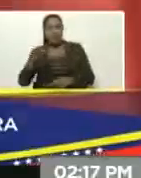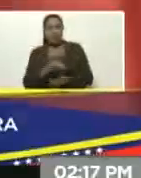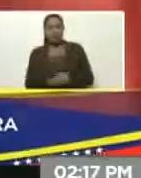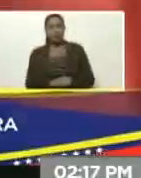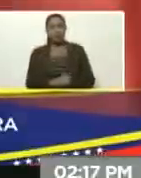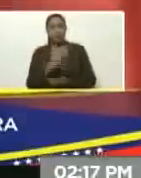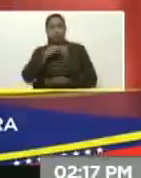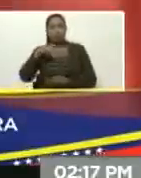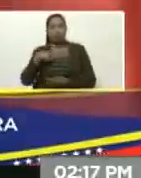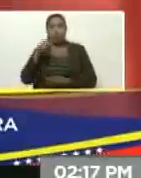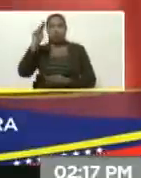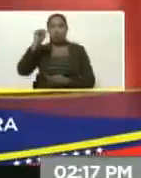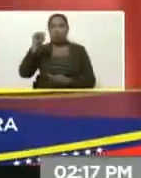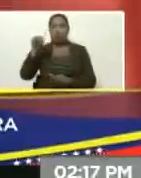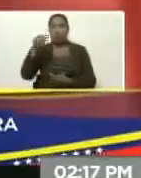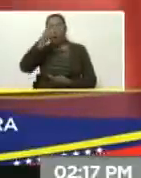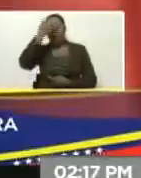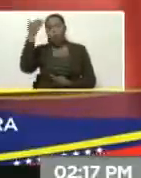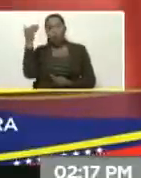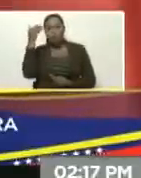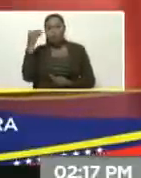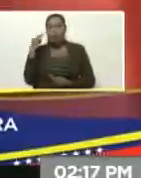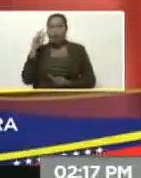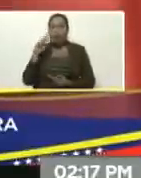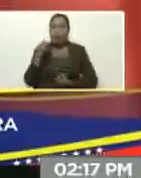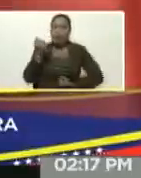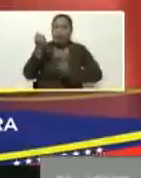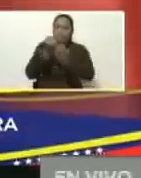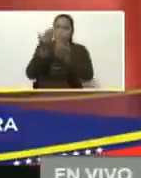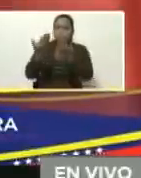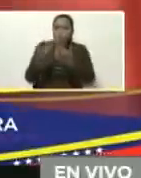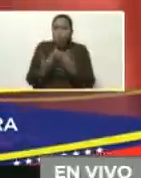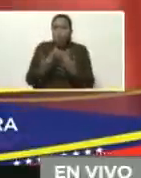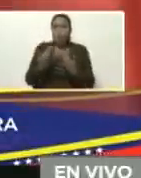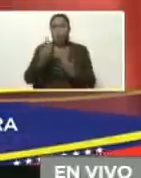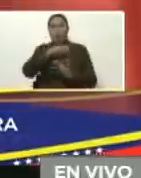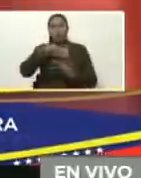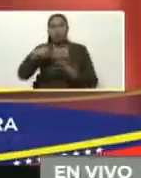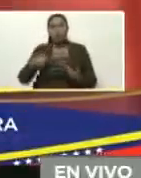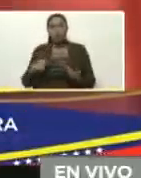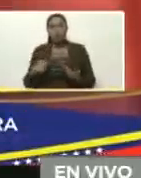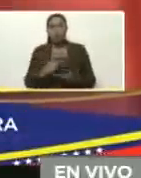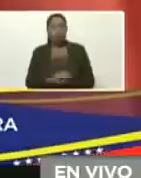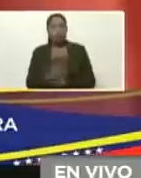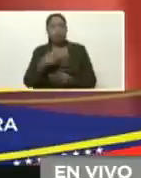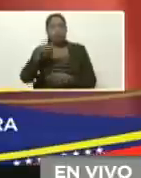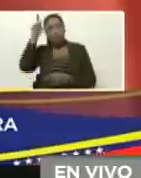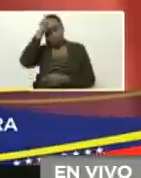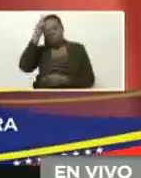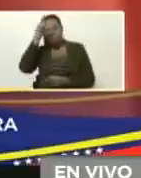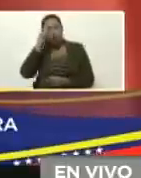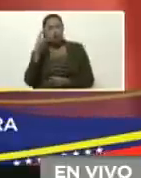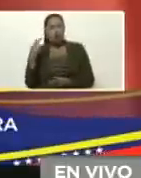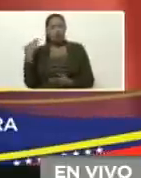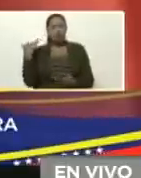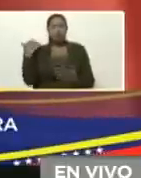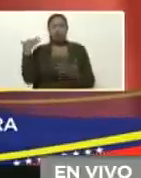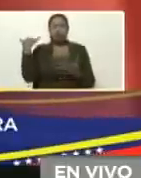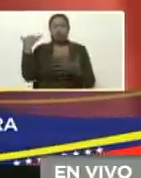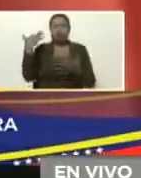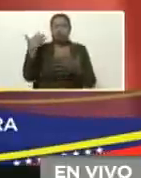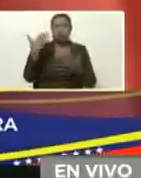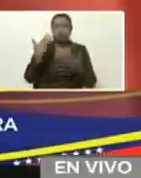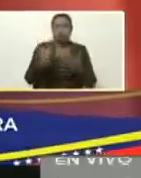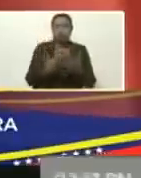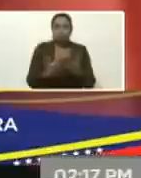Y nosotros nunca vamos a olvidar la solidaridad que han mostrado para Turquía durante